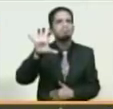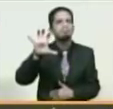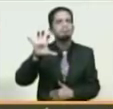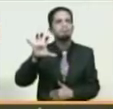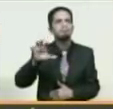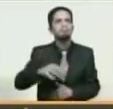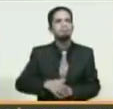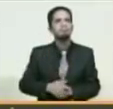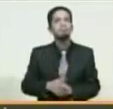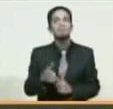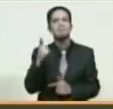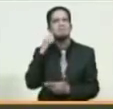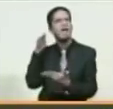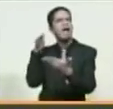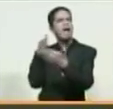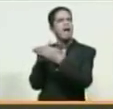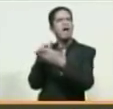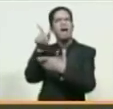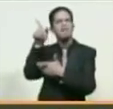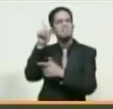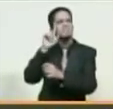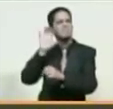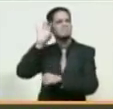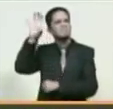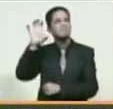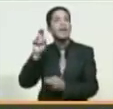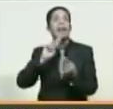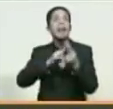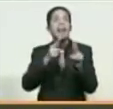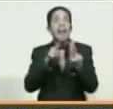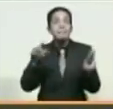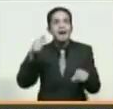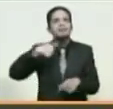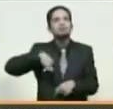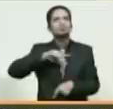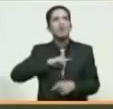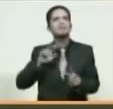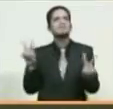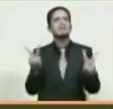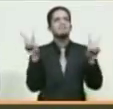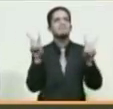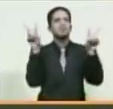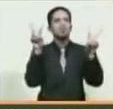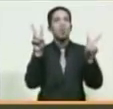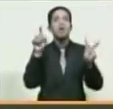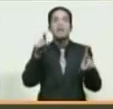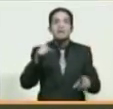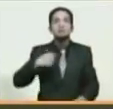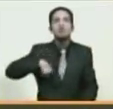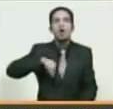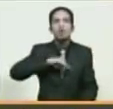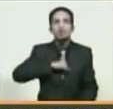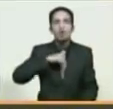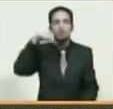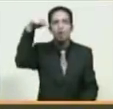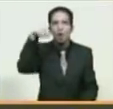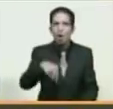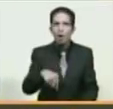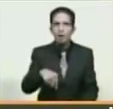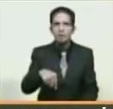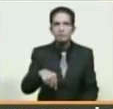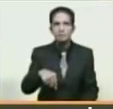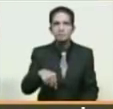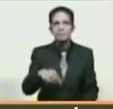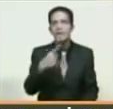militancia antiimperialista. La paz es nuestra victoria. Y podríamos decir hoy, a